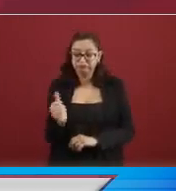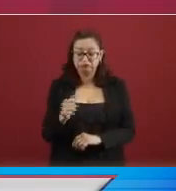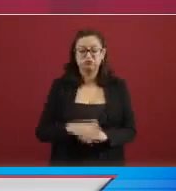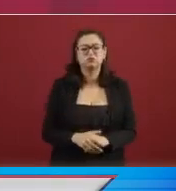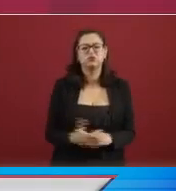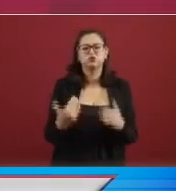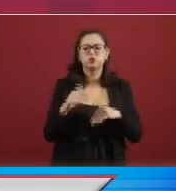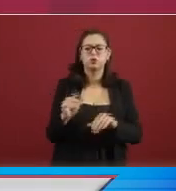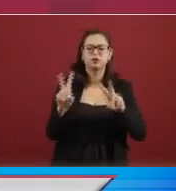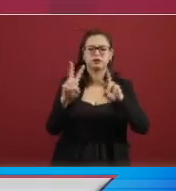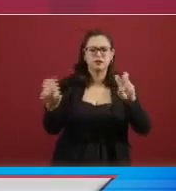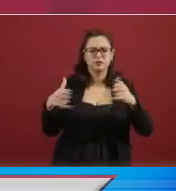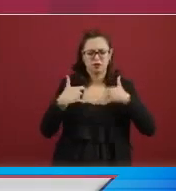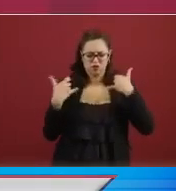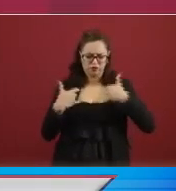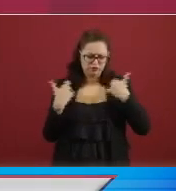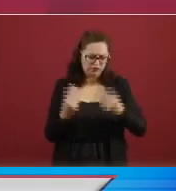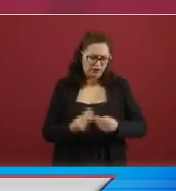desde luego,